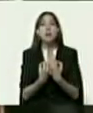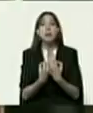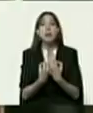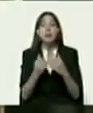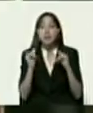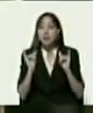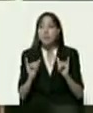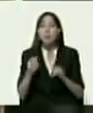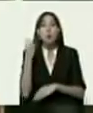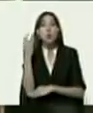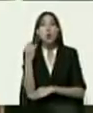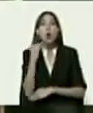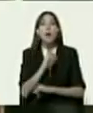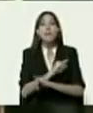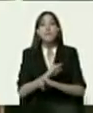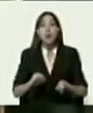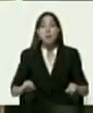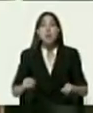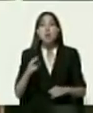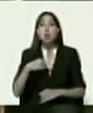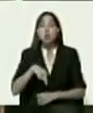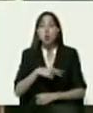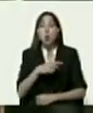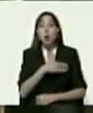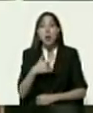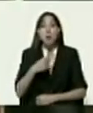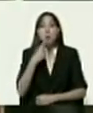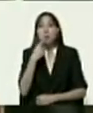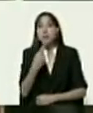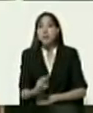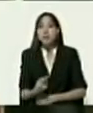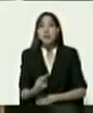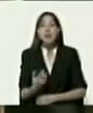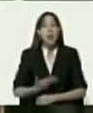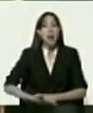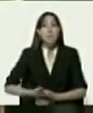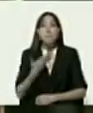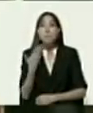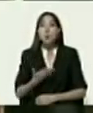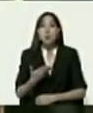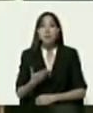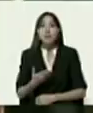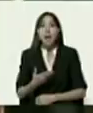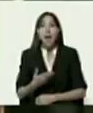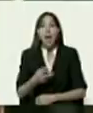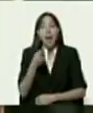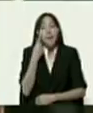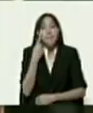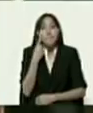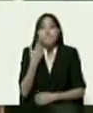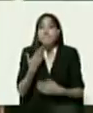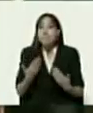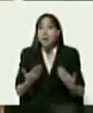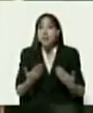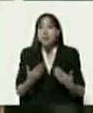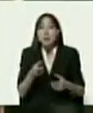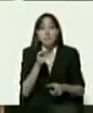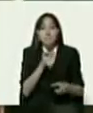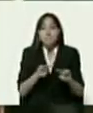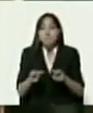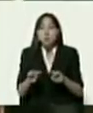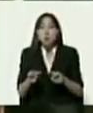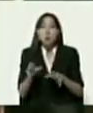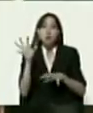Finalmente, queríamos resaltar que hay que revisar si miembros